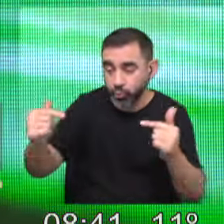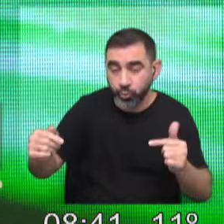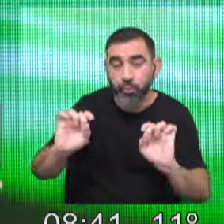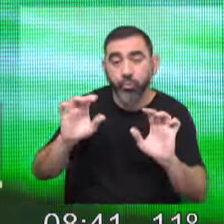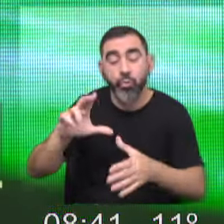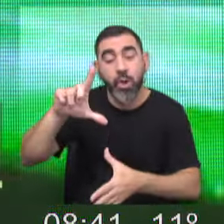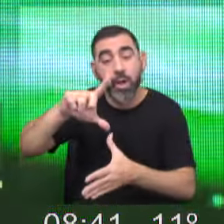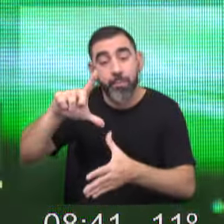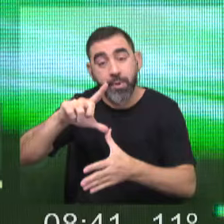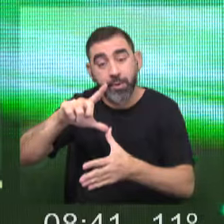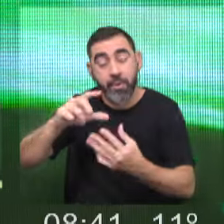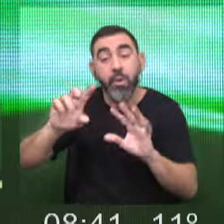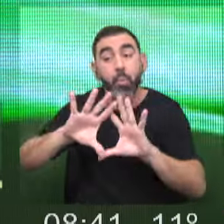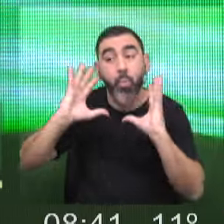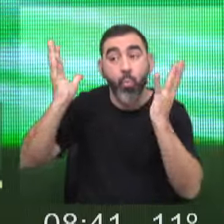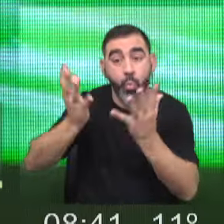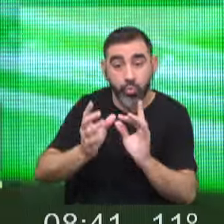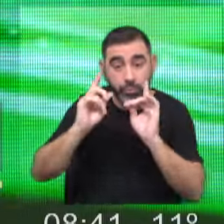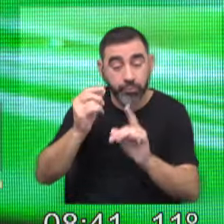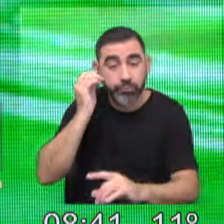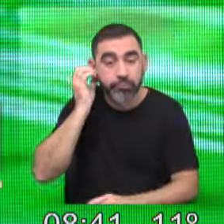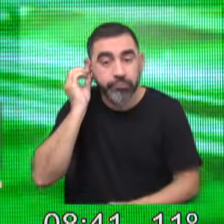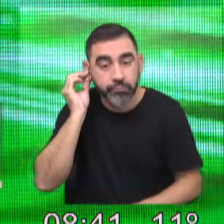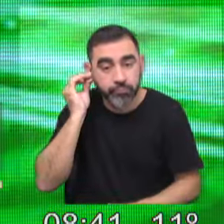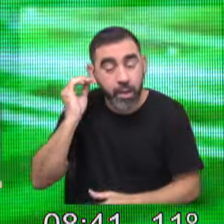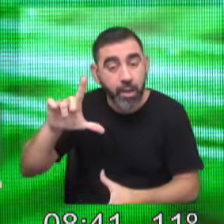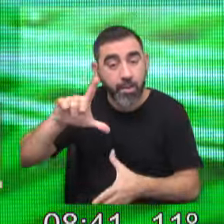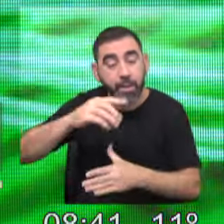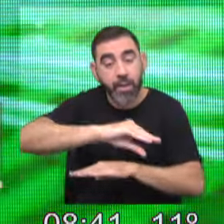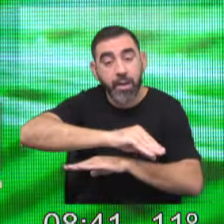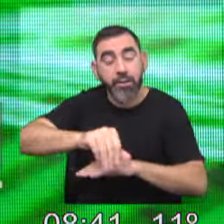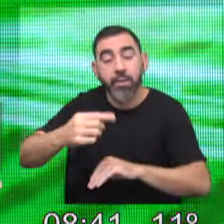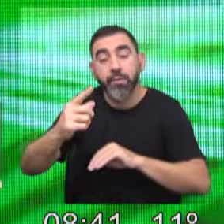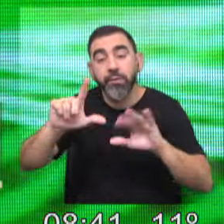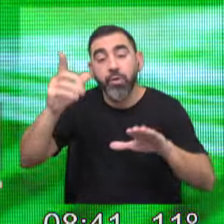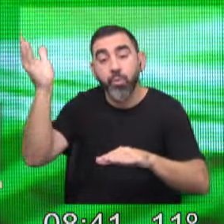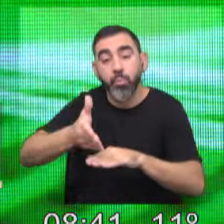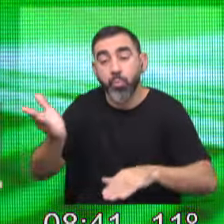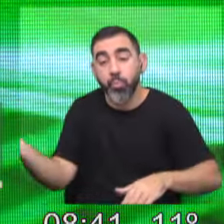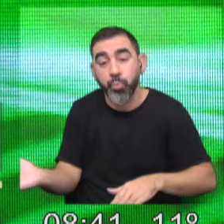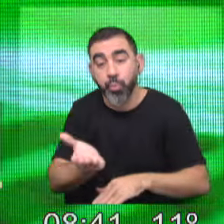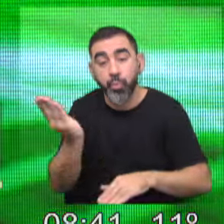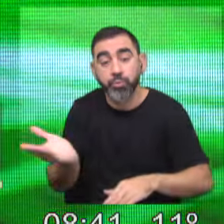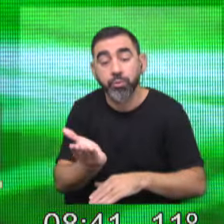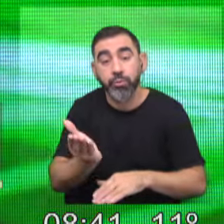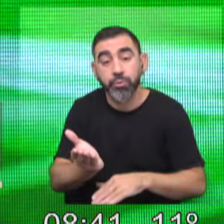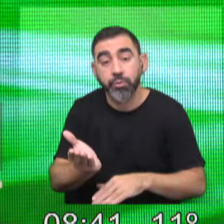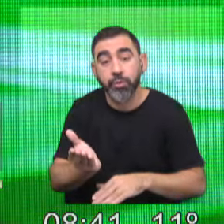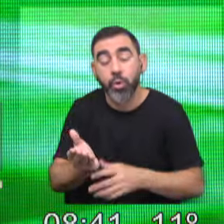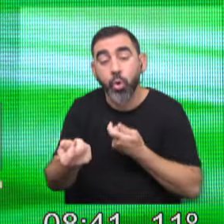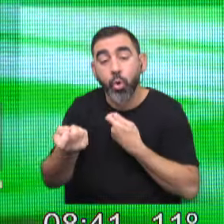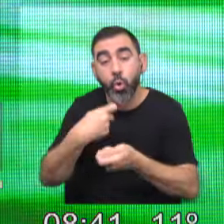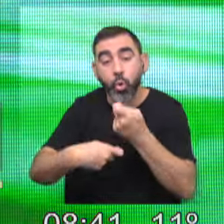solamente América Latina, sino a nivel mundial. Digo, nosotros tenemos América Latina y el Caribe, produce el 17% del